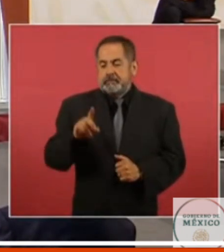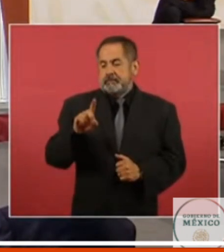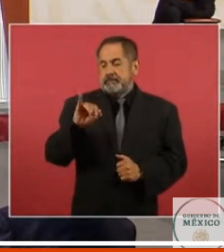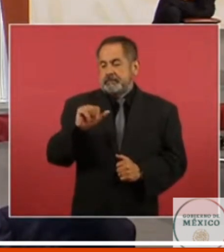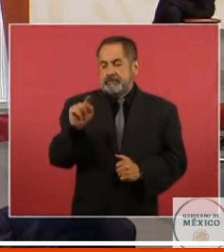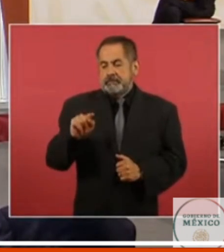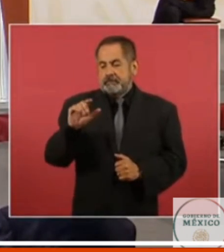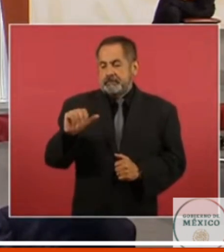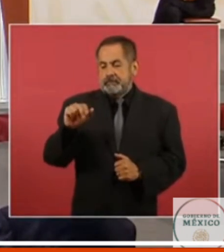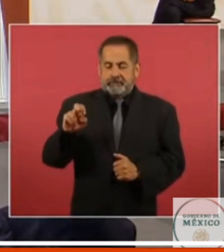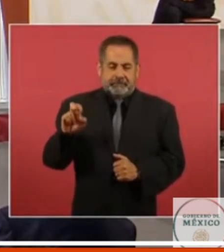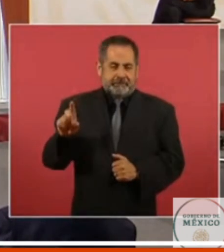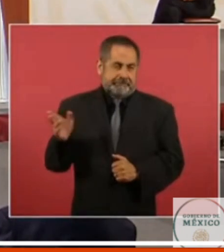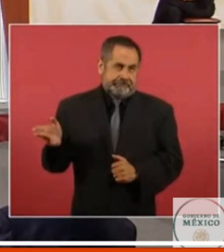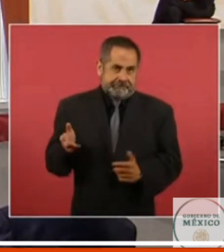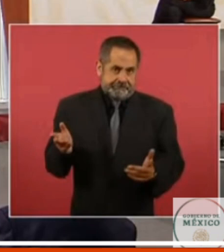Díaz-Canel.